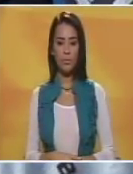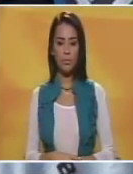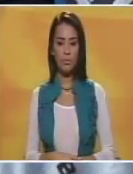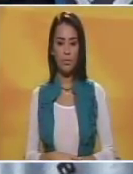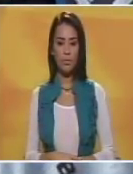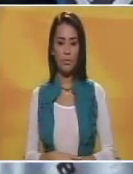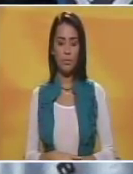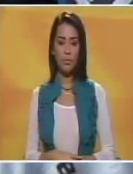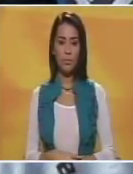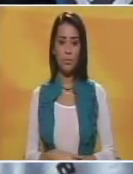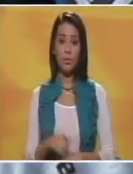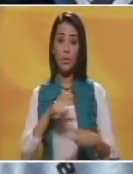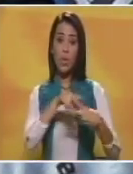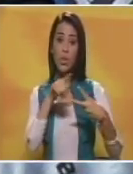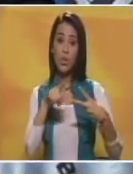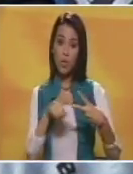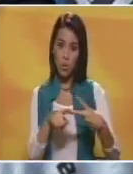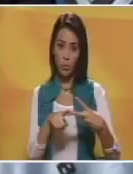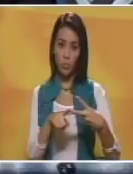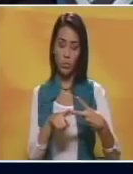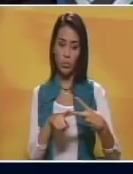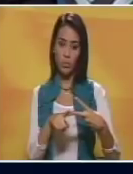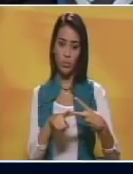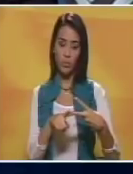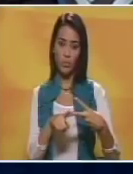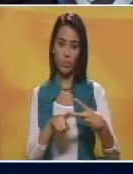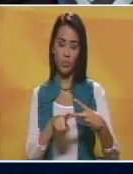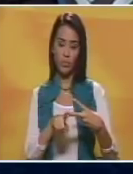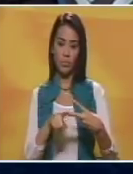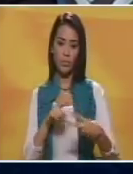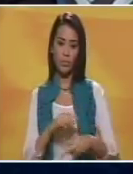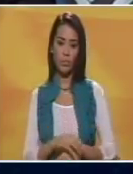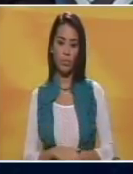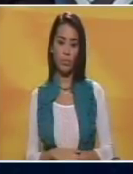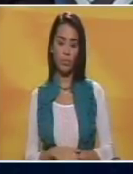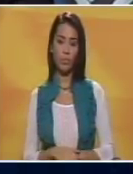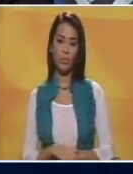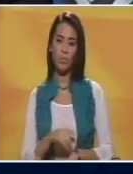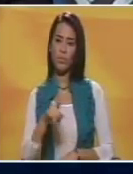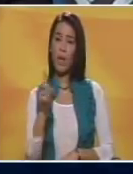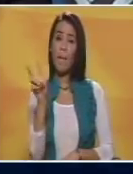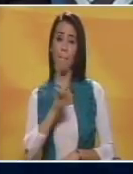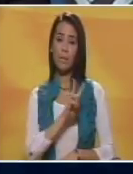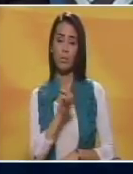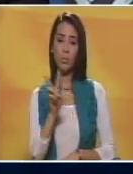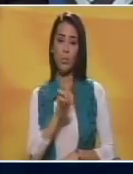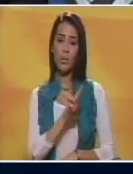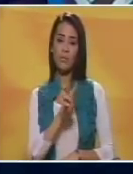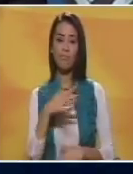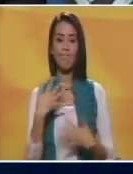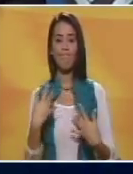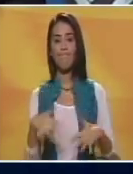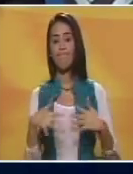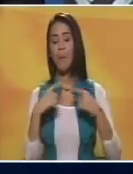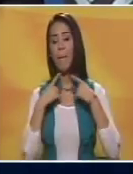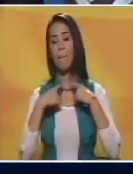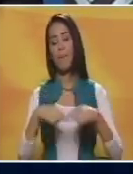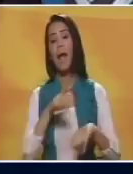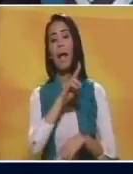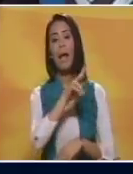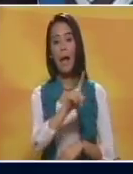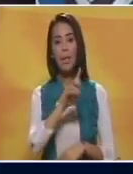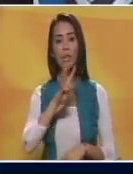Estuvieron involucrados en 2 casos que le costaron al país la pérdida de 14